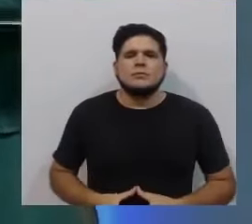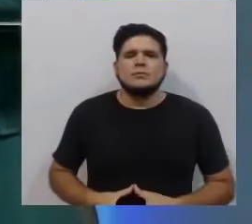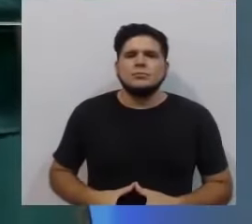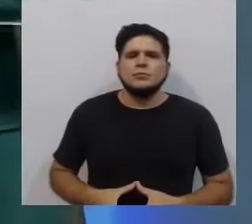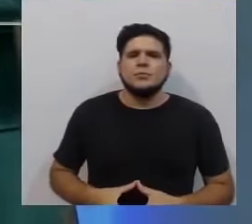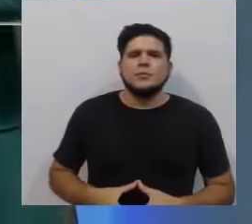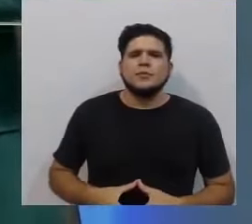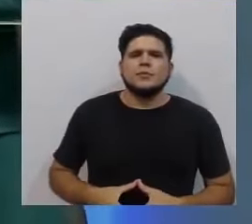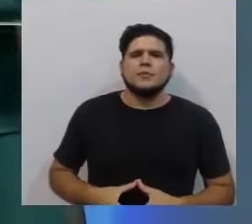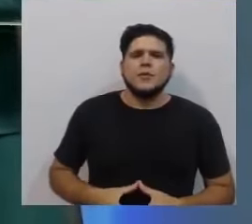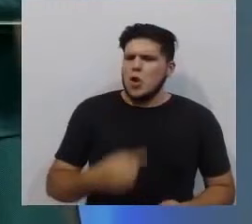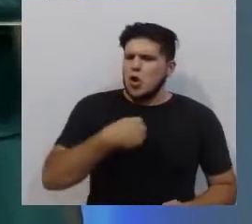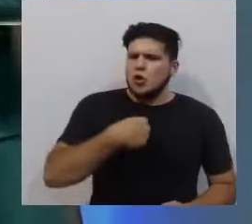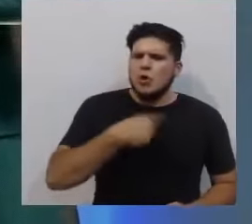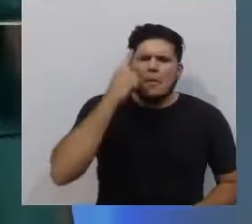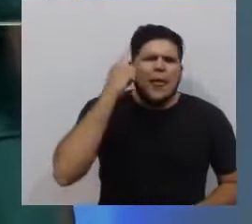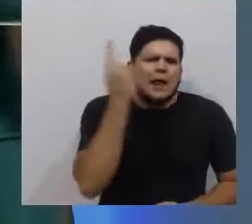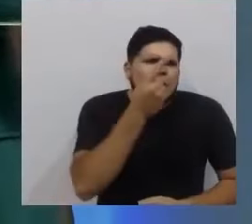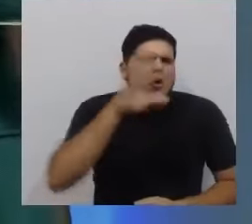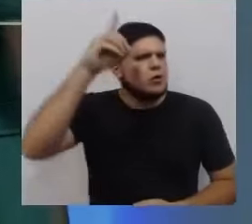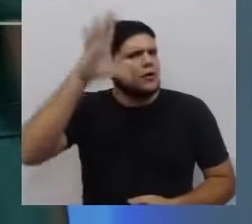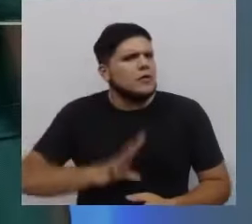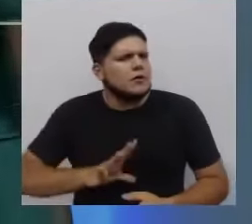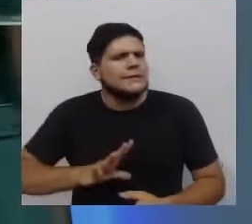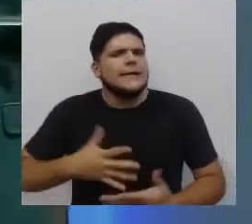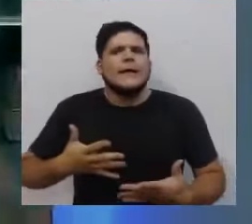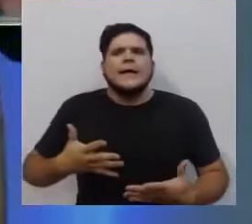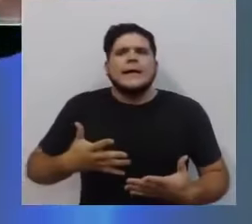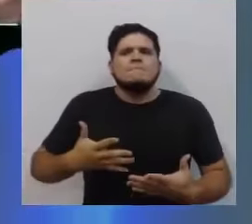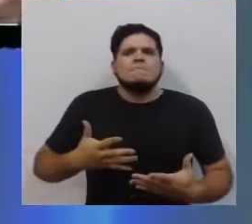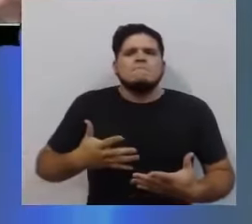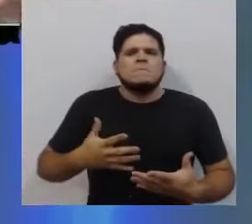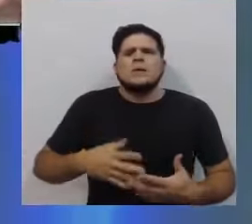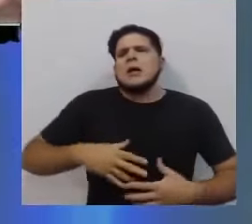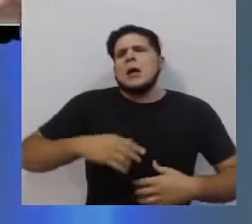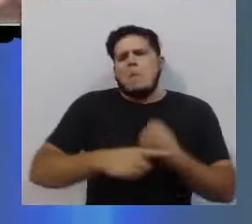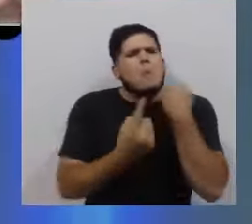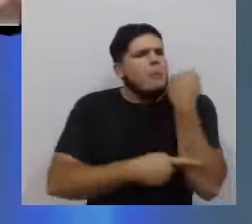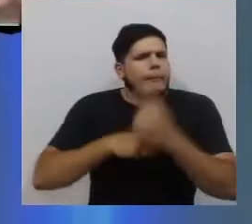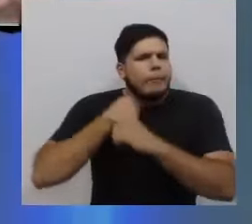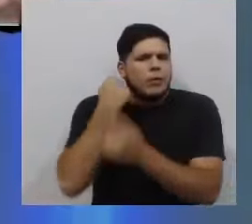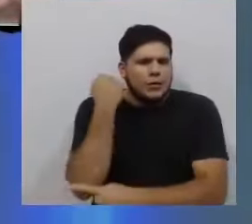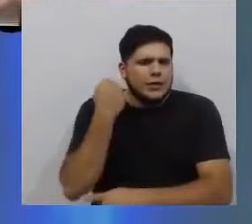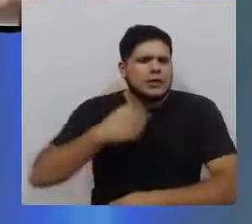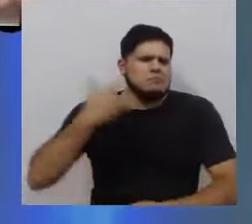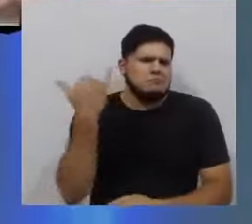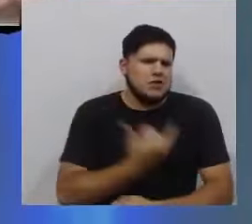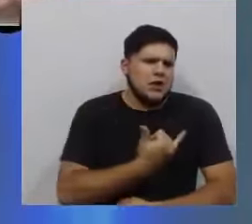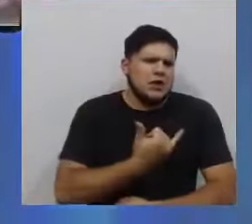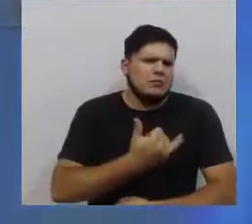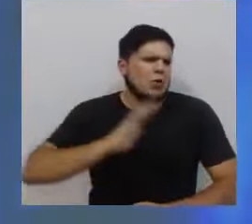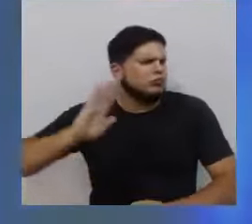saber que si eres hijos de dios tienes autoridad por medio de jesucristo para ver vivir para vivir una